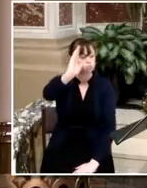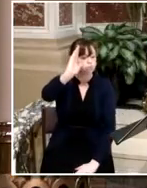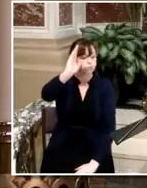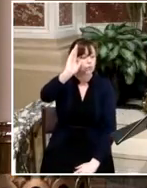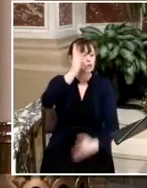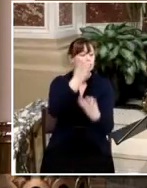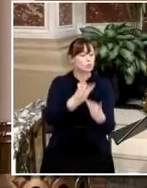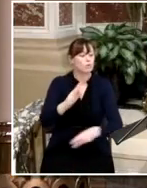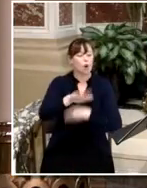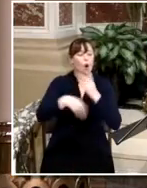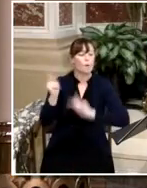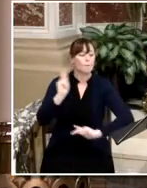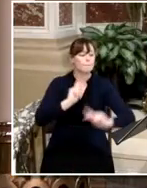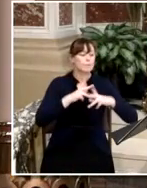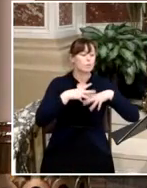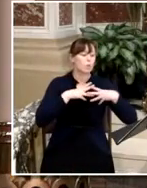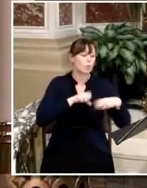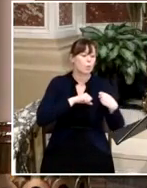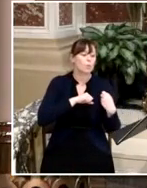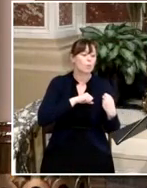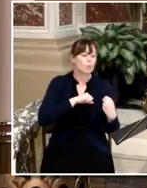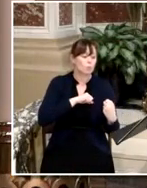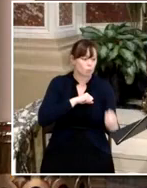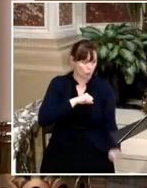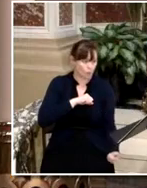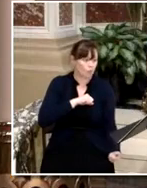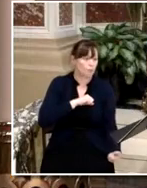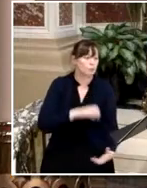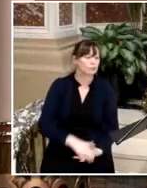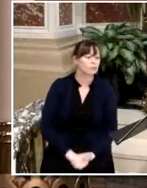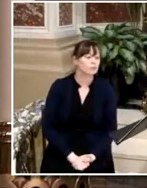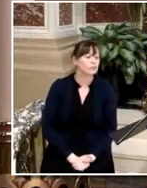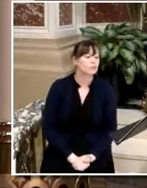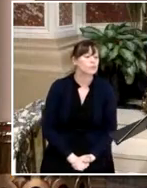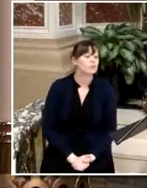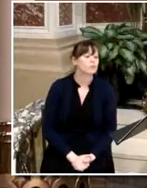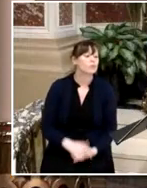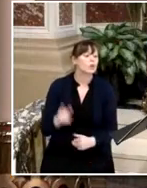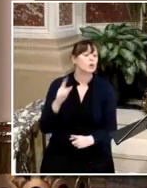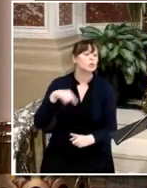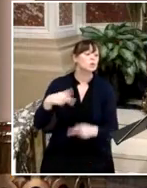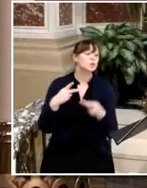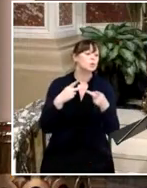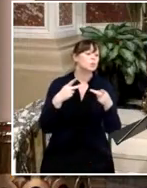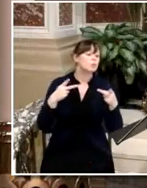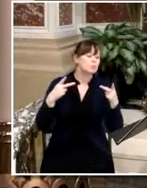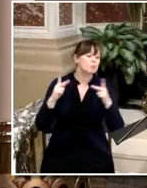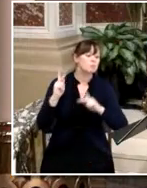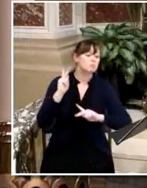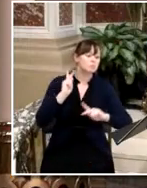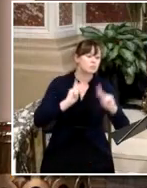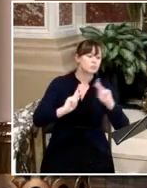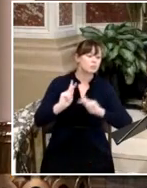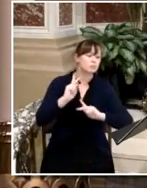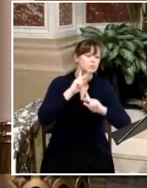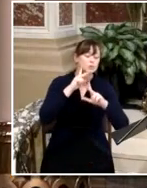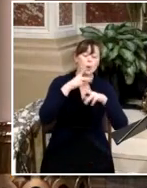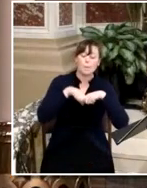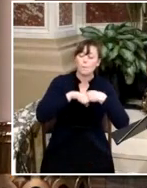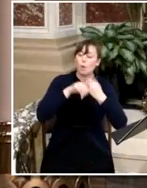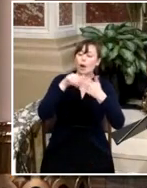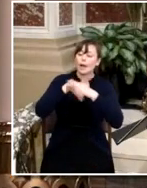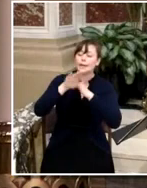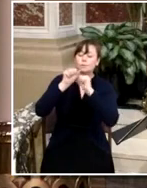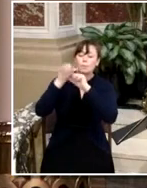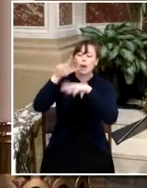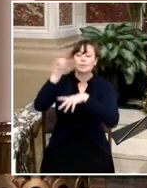los afligidos de Sion, a cambiar su ceniza en diadema,